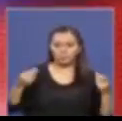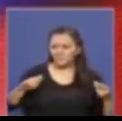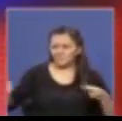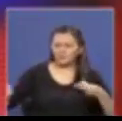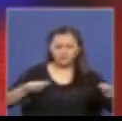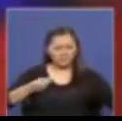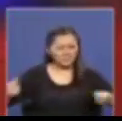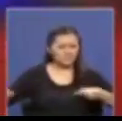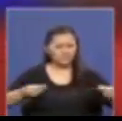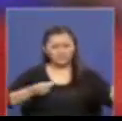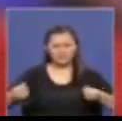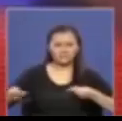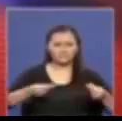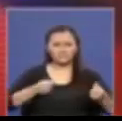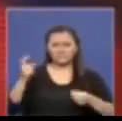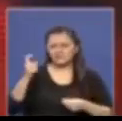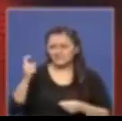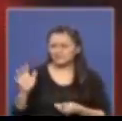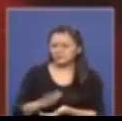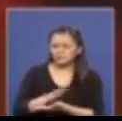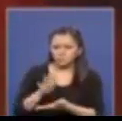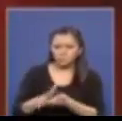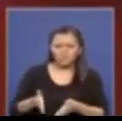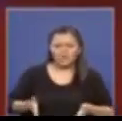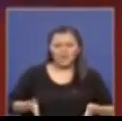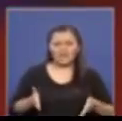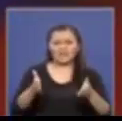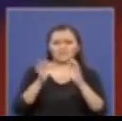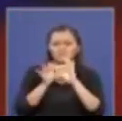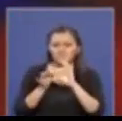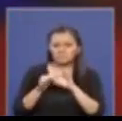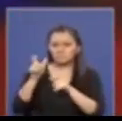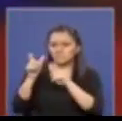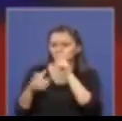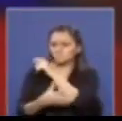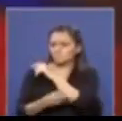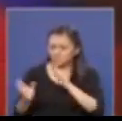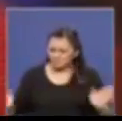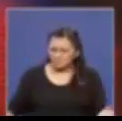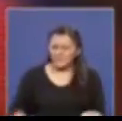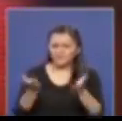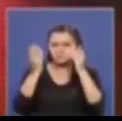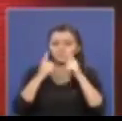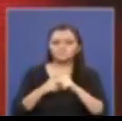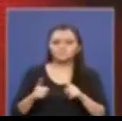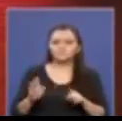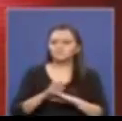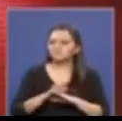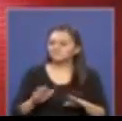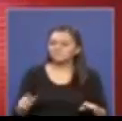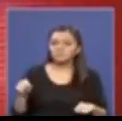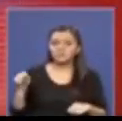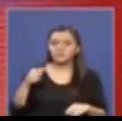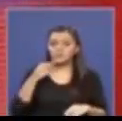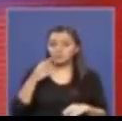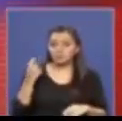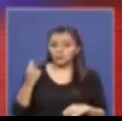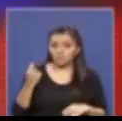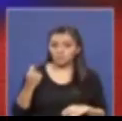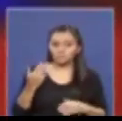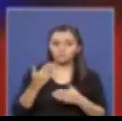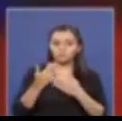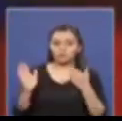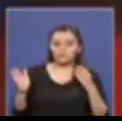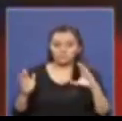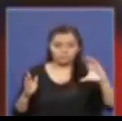invertido muchísimo, porque necesitaban escuelas, carreteros, de todo, sacar a la gente de la pobreza, pero fue tal el nivel de ingresos que tiene superávit